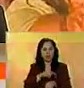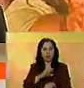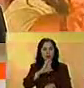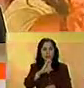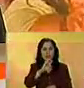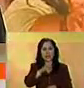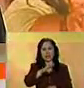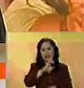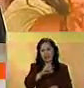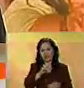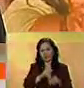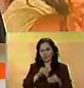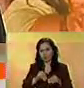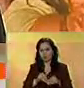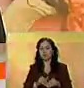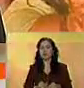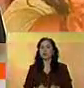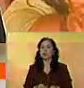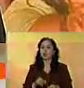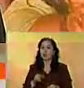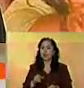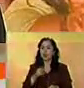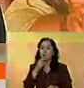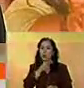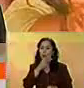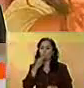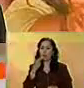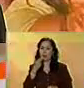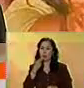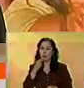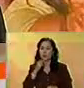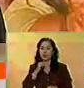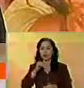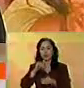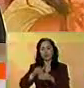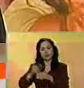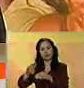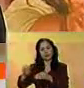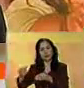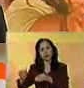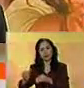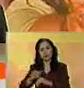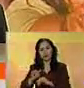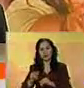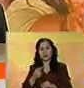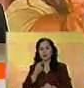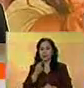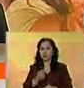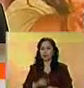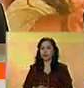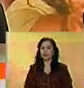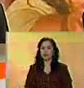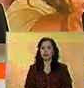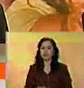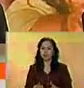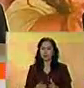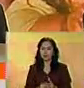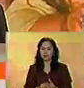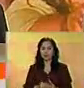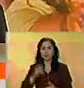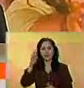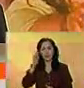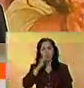Consejo Nacional Electoral para el compromiso del referéndum ya establecido. Bien, era la